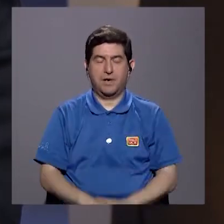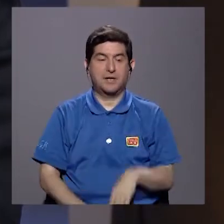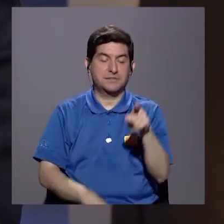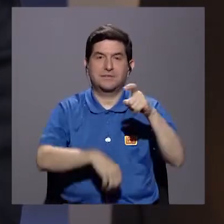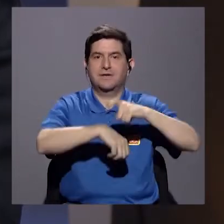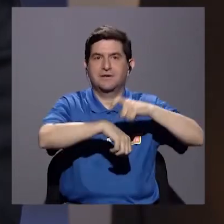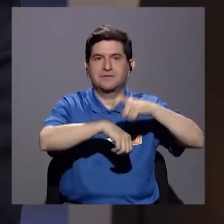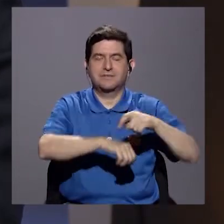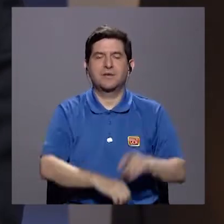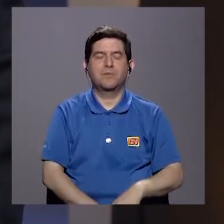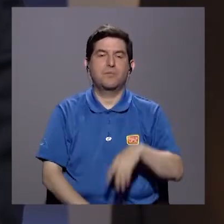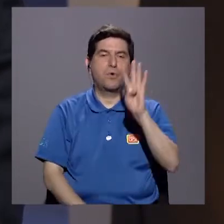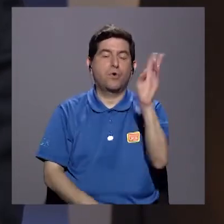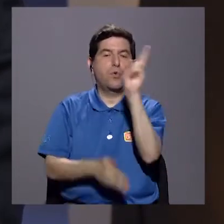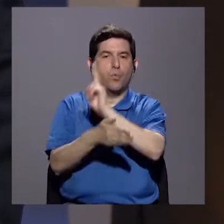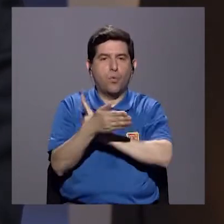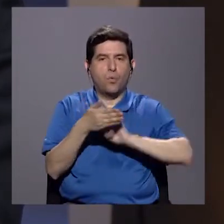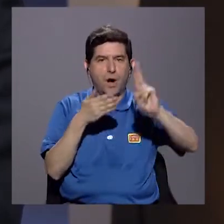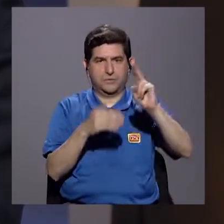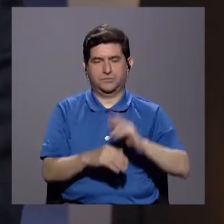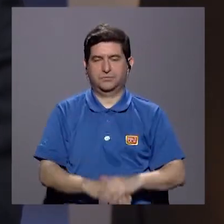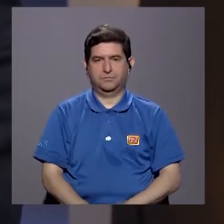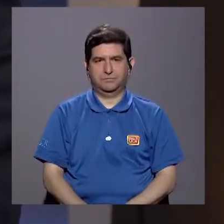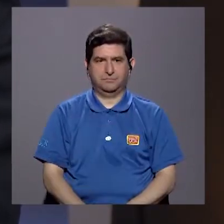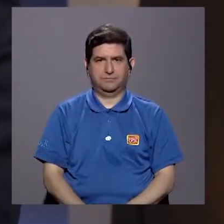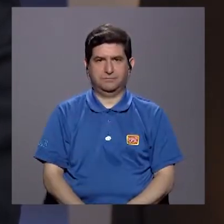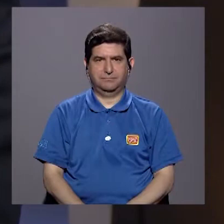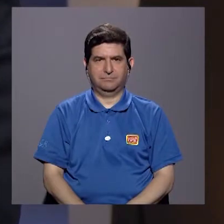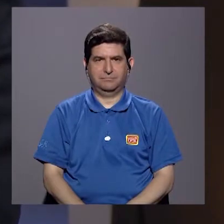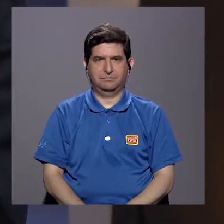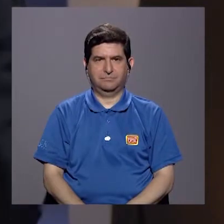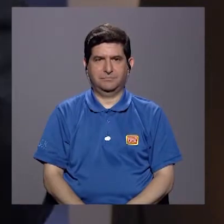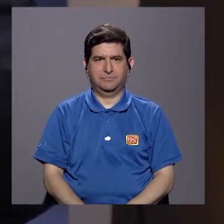universidades públicas, en aquel entonces 4 universidades,